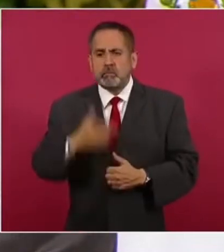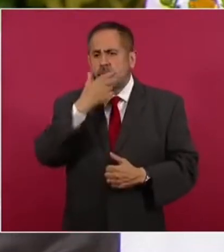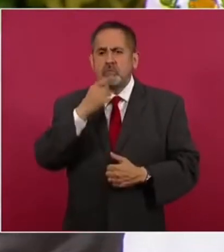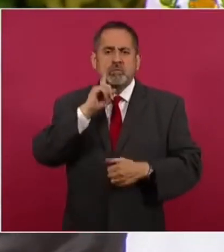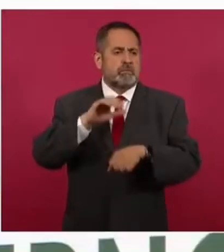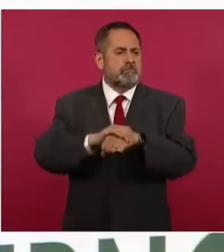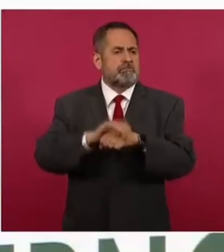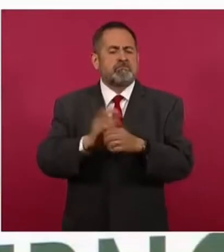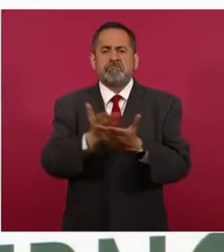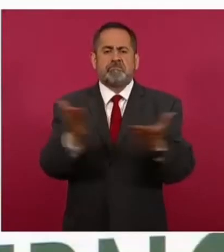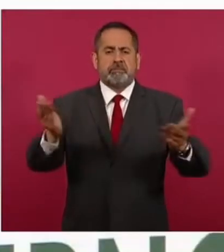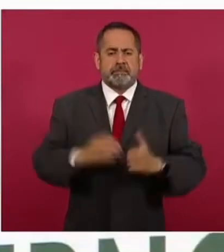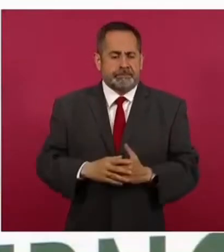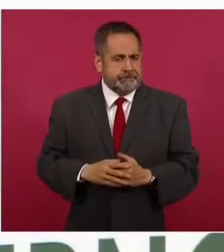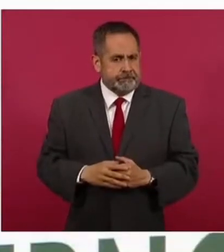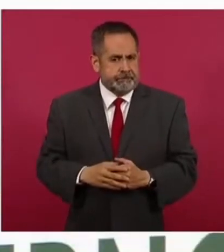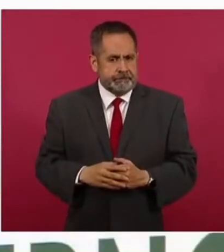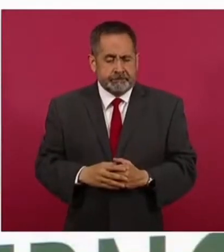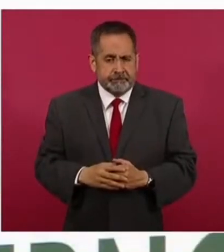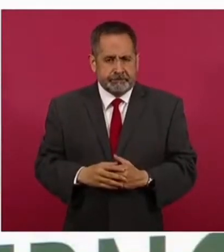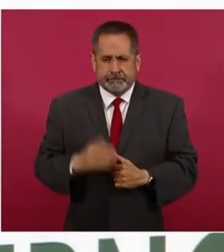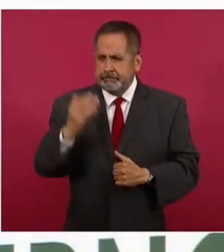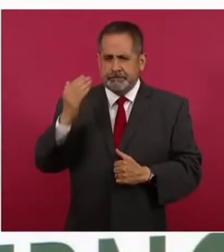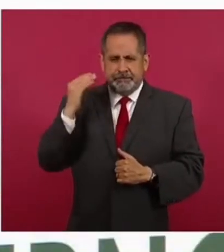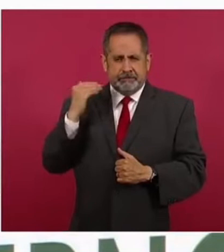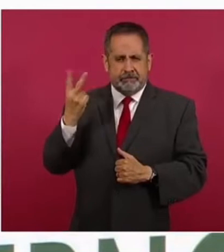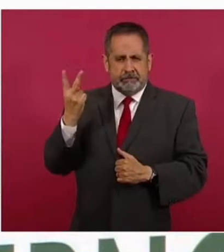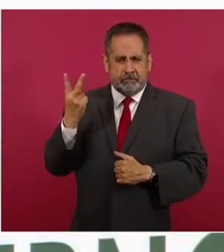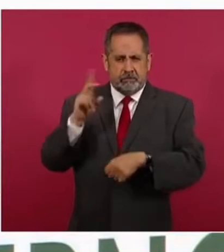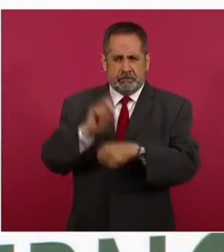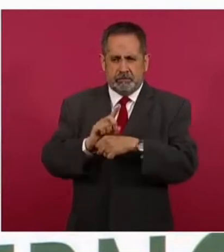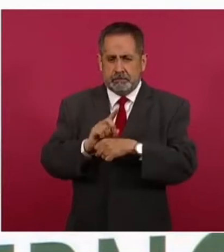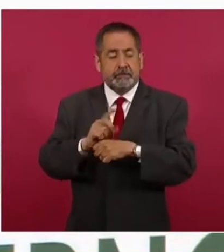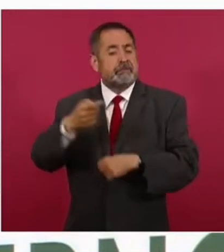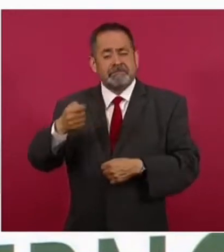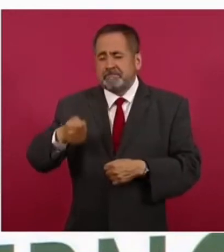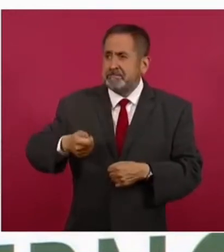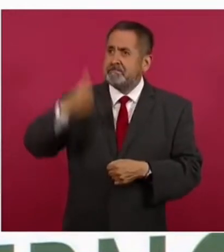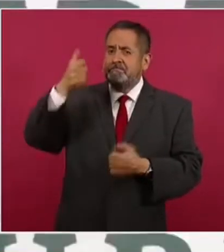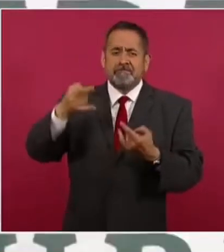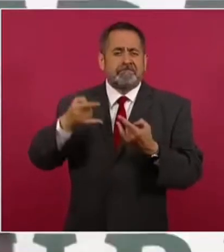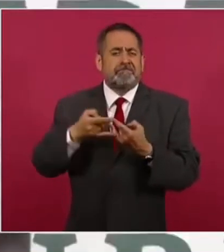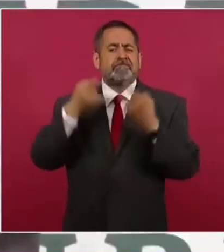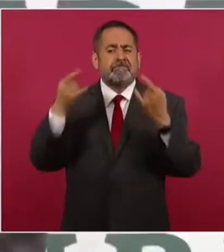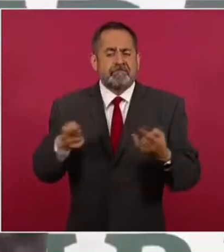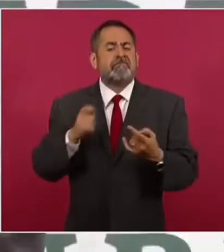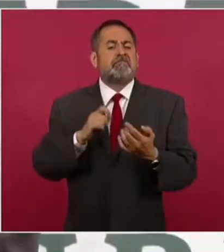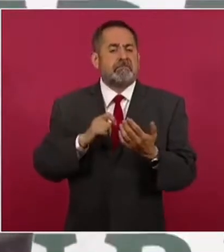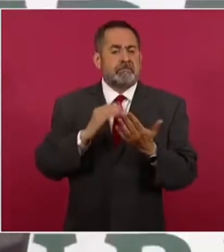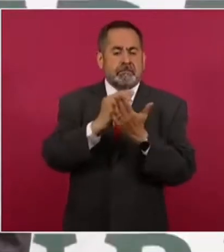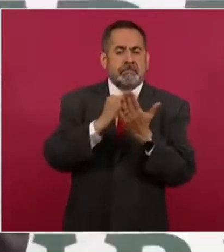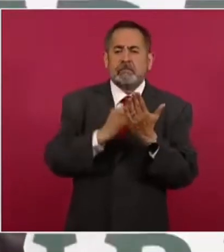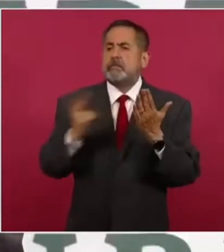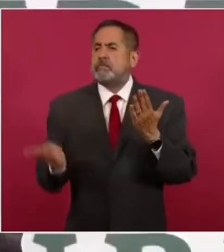amigos, hace 2 días por primera vez se llevó a cabo el proceso constitucional de revocación